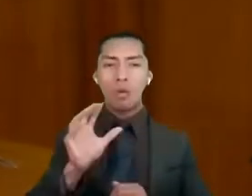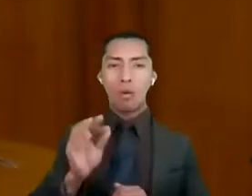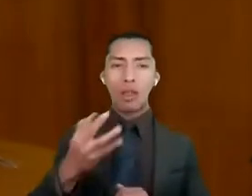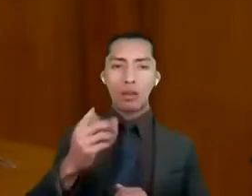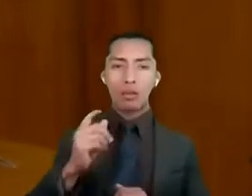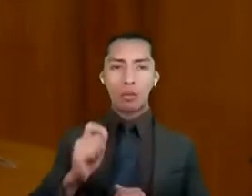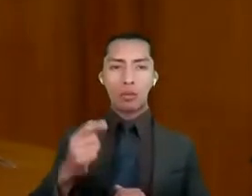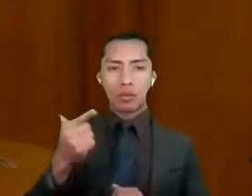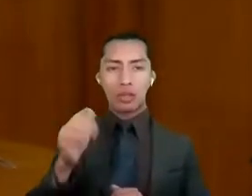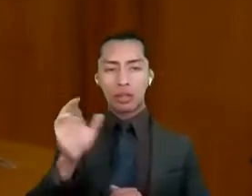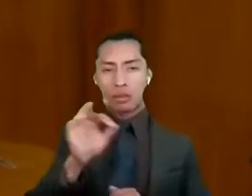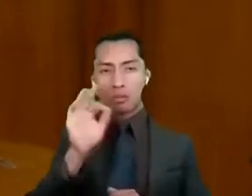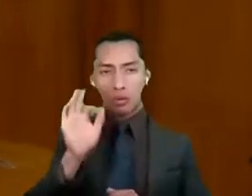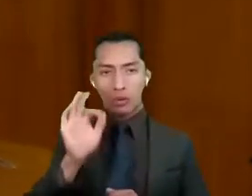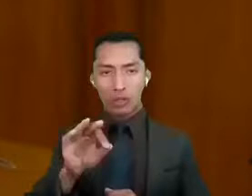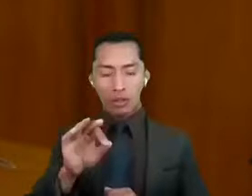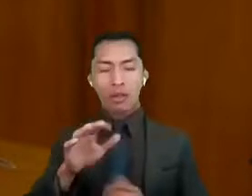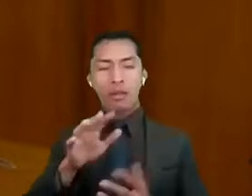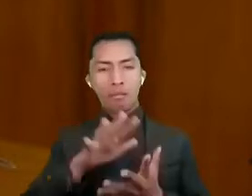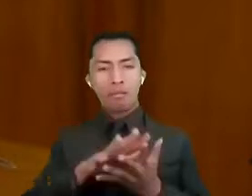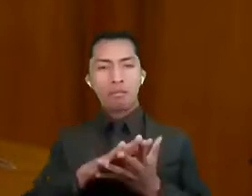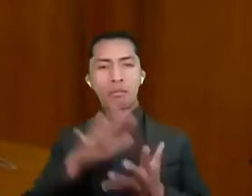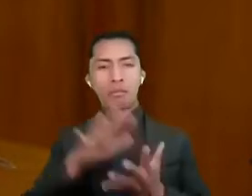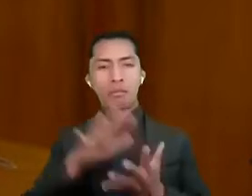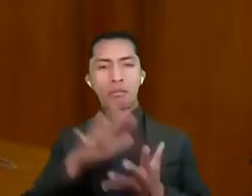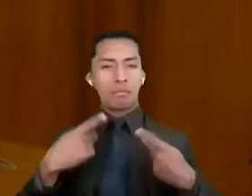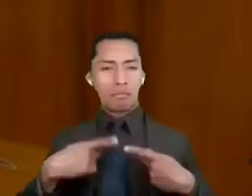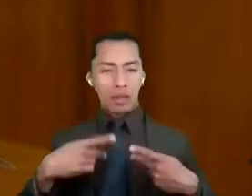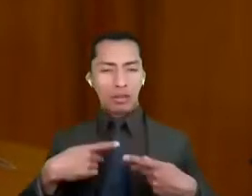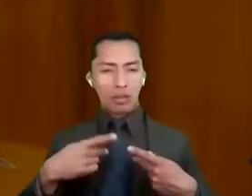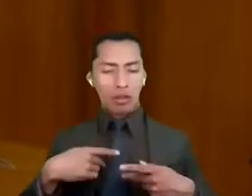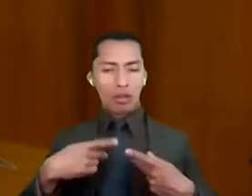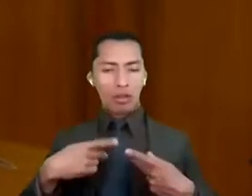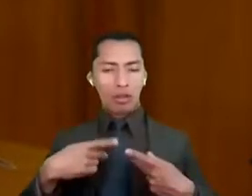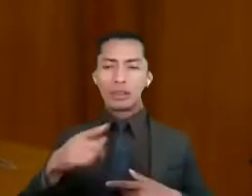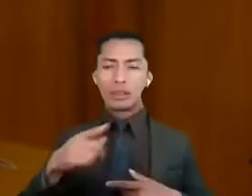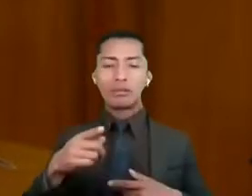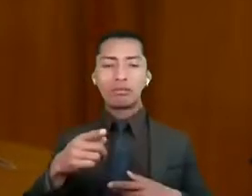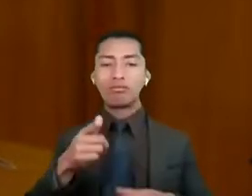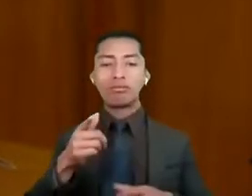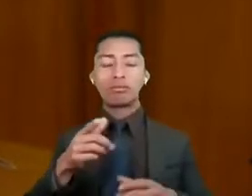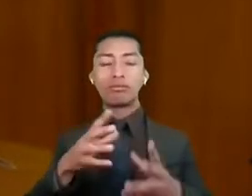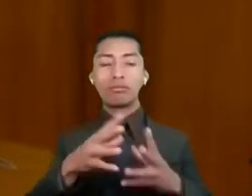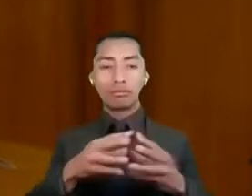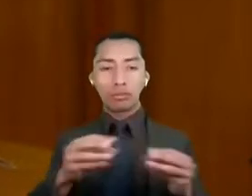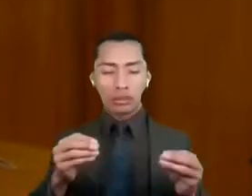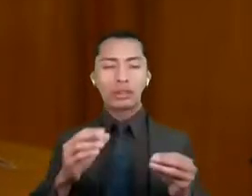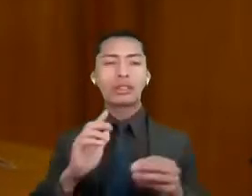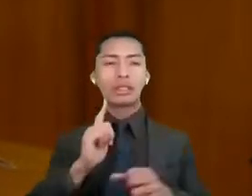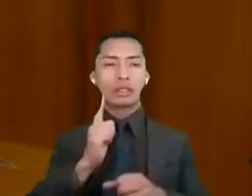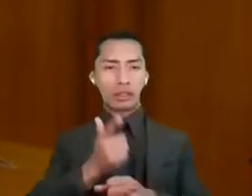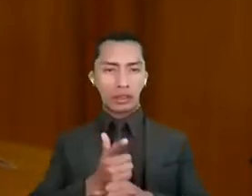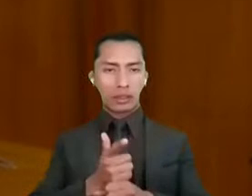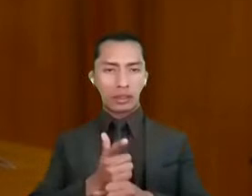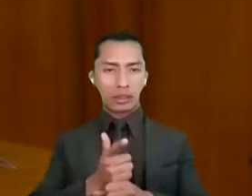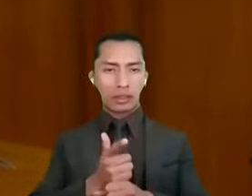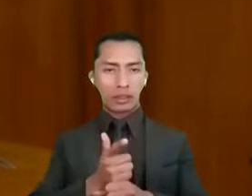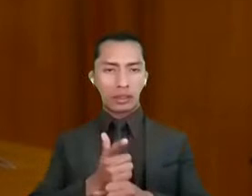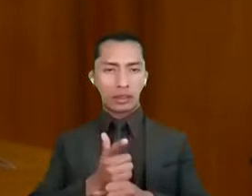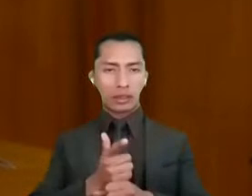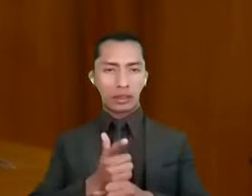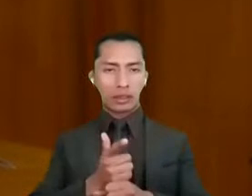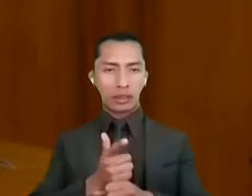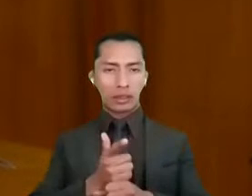45.7%. La mayoría de las personas reportadas como desaparecidas que ya han sido localizadas se encuentran con vida. No